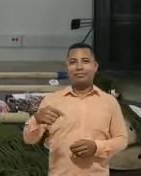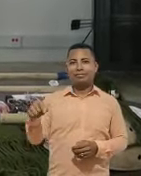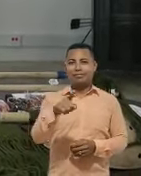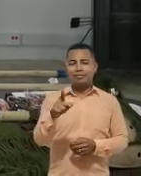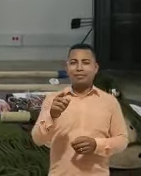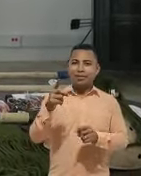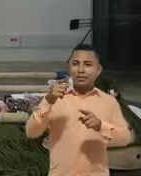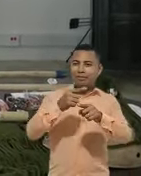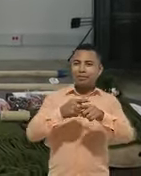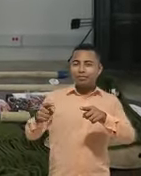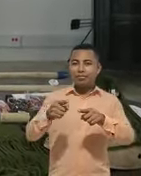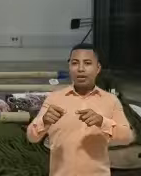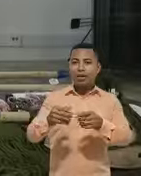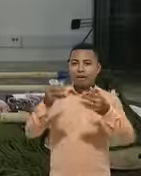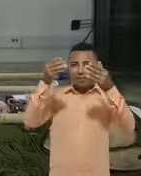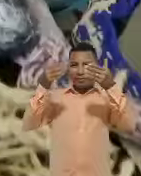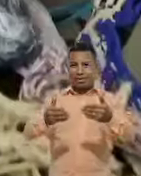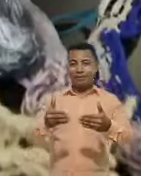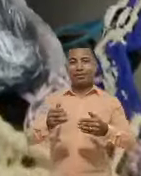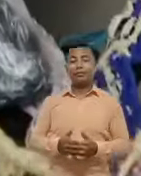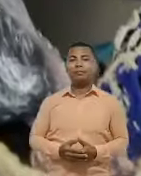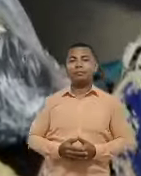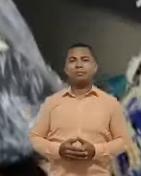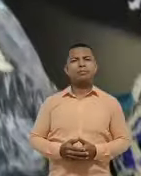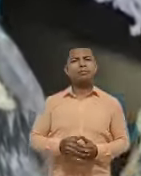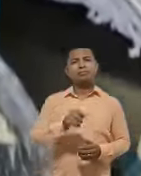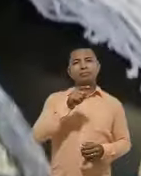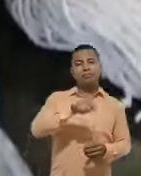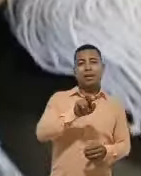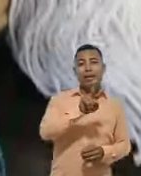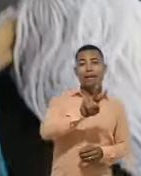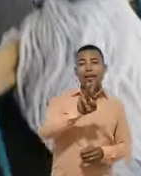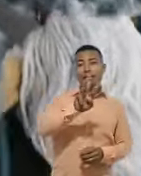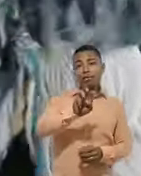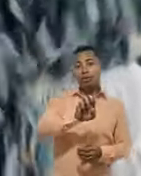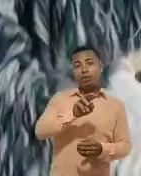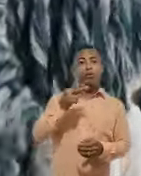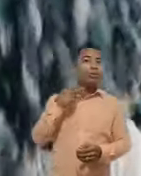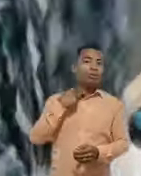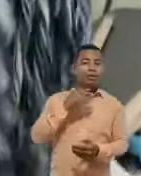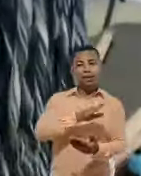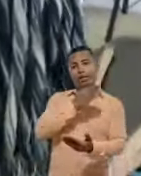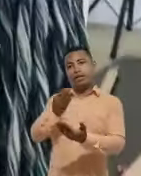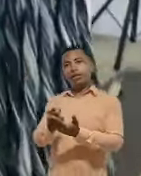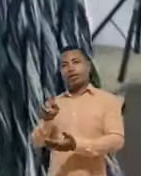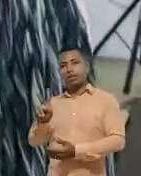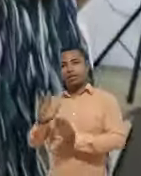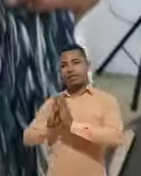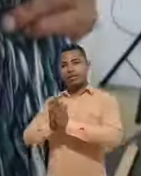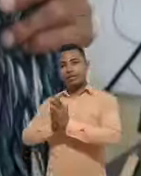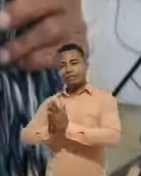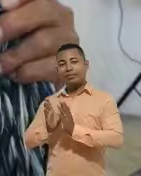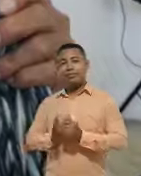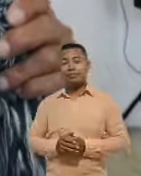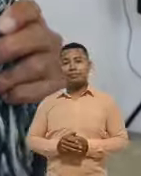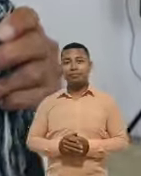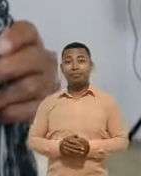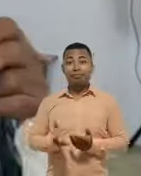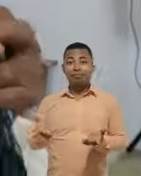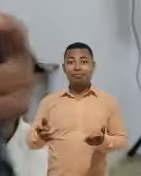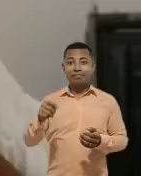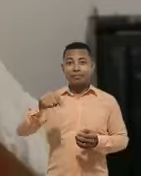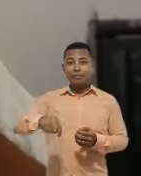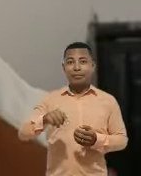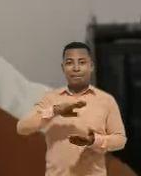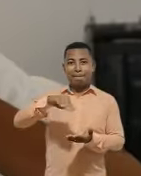Semana de la Discapacidad, que va desde el 28 de noviembre hasta el 2 de diciembre. Así que aquí en la sede de